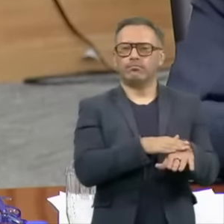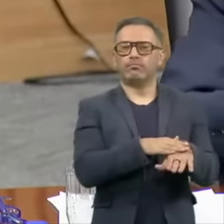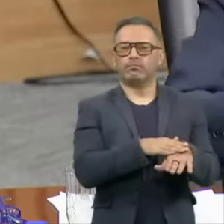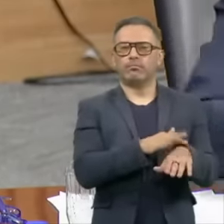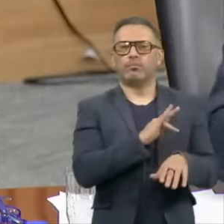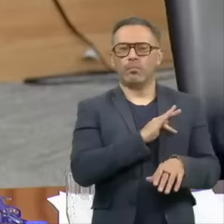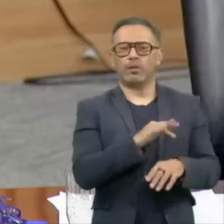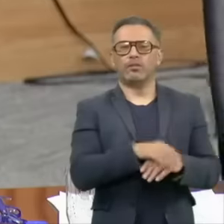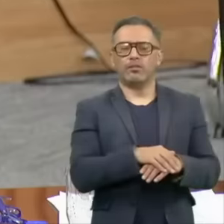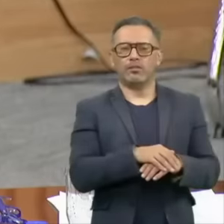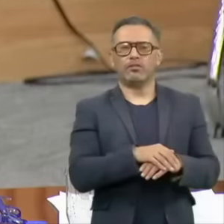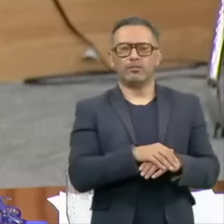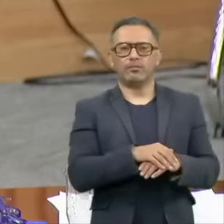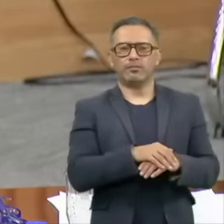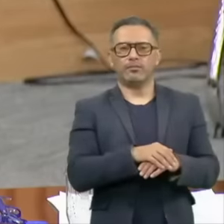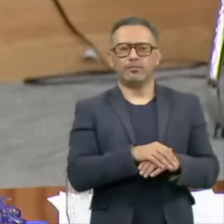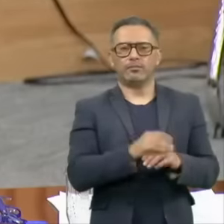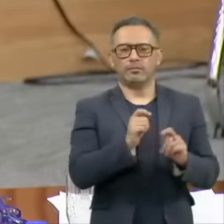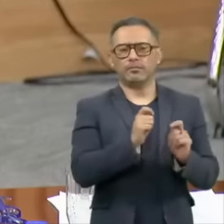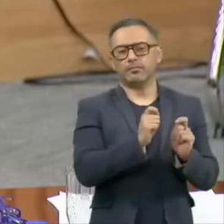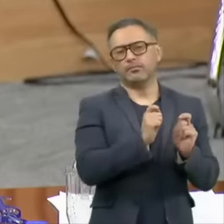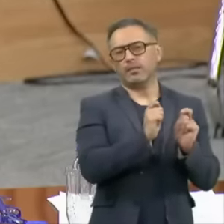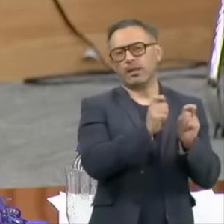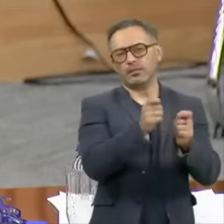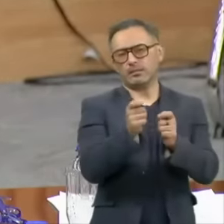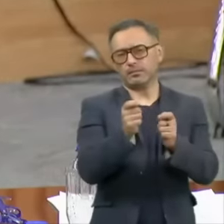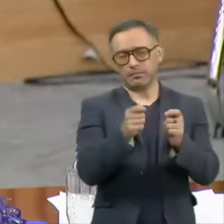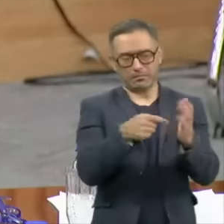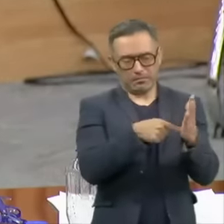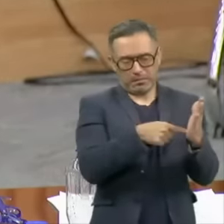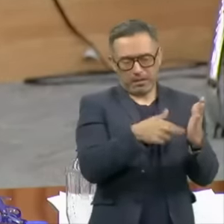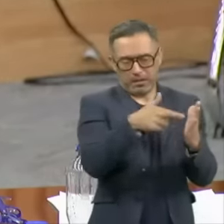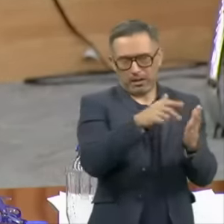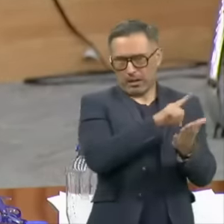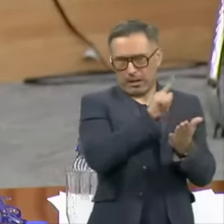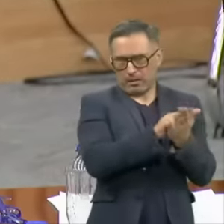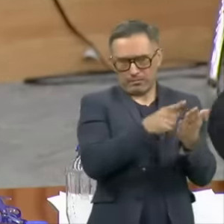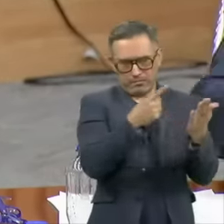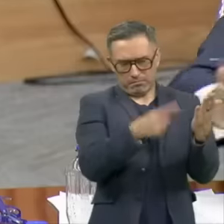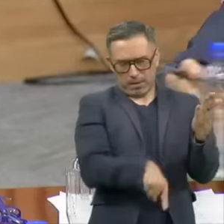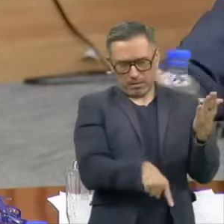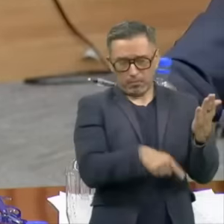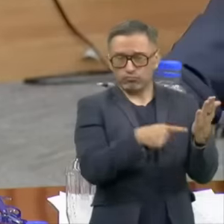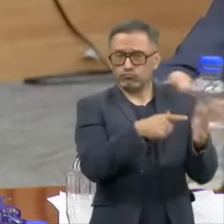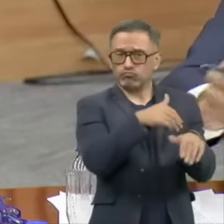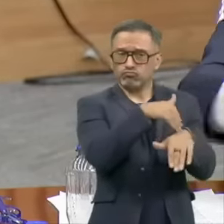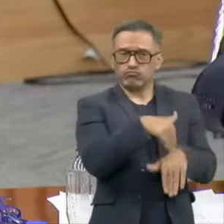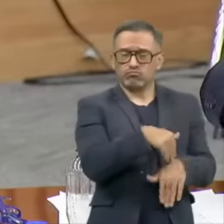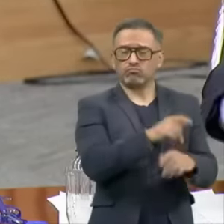la asignación conforme a las reglas del orden jurídico. Pretender algo